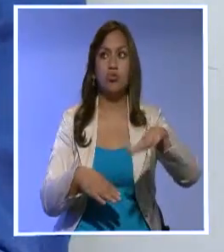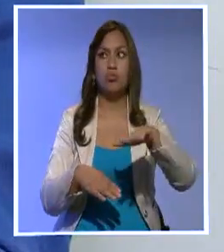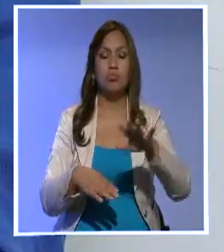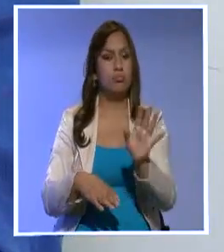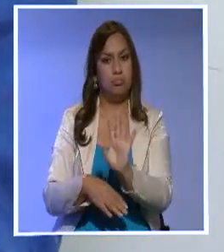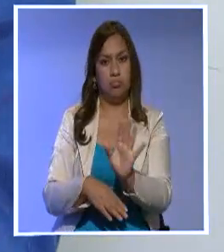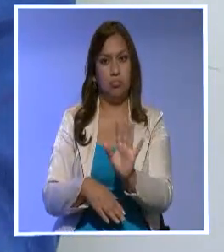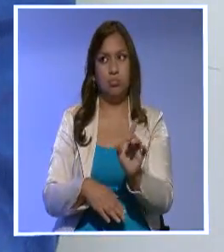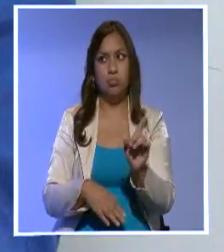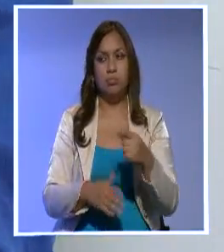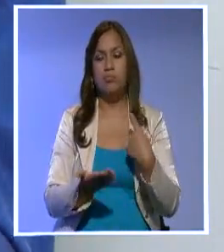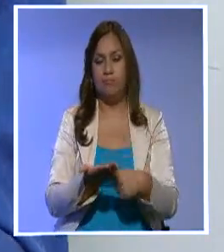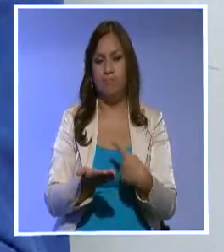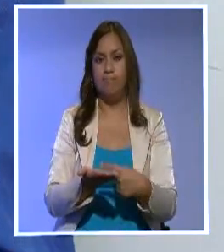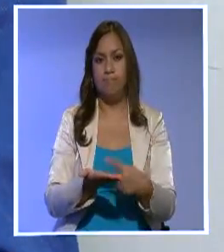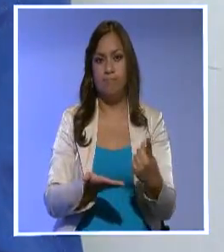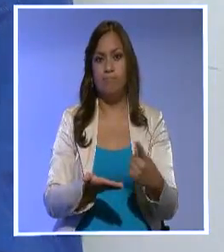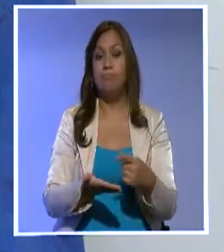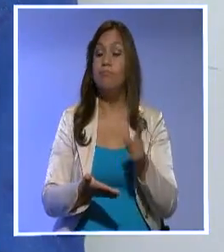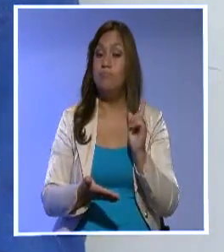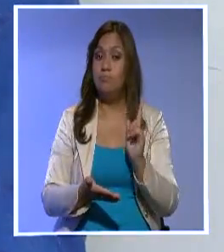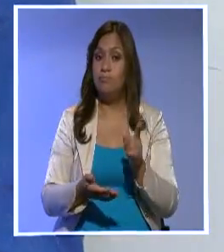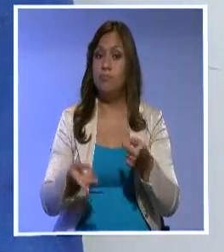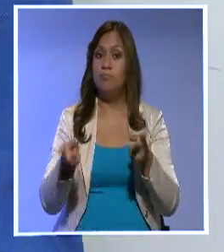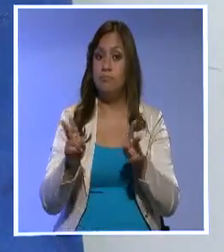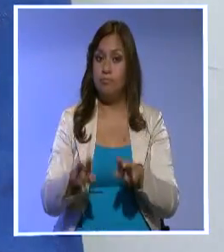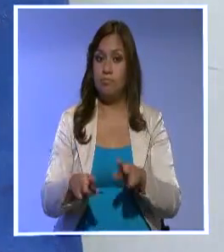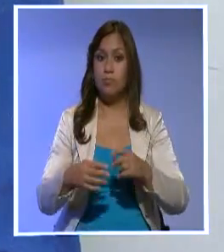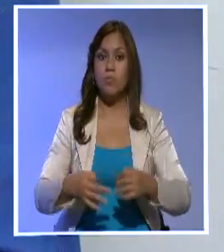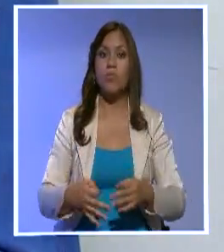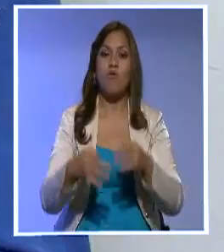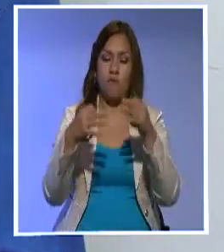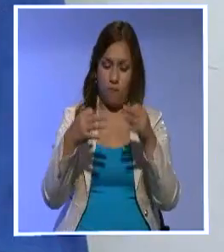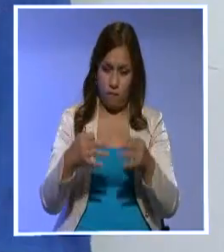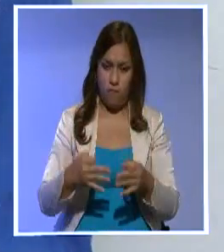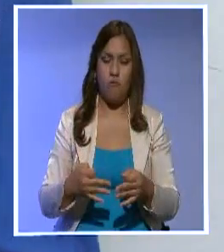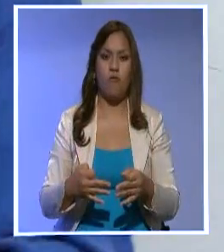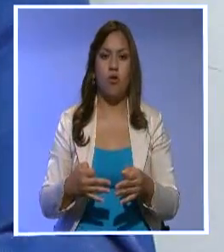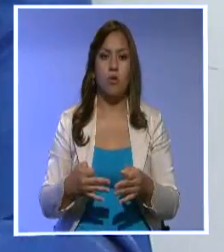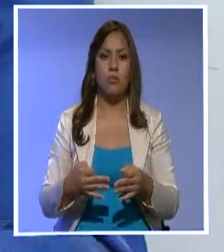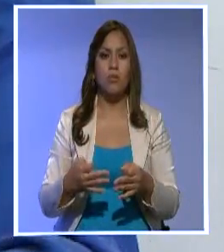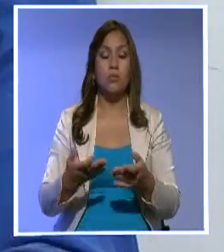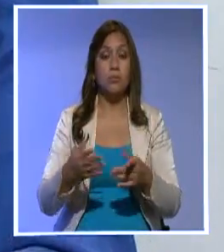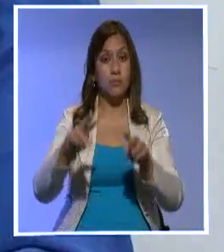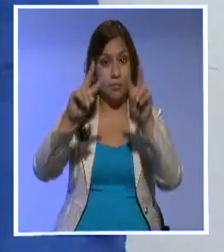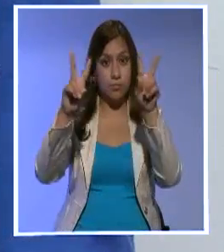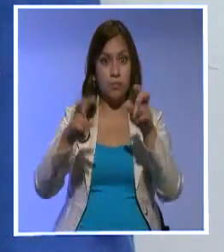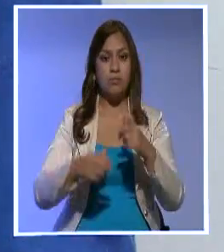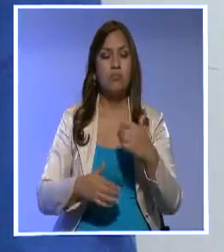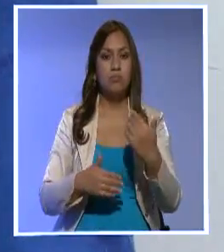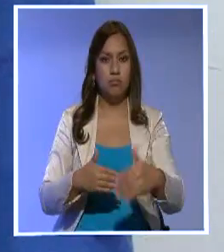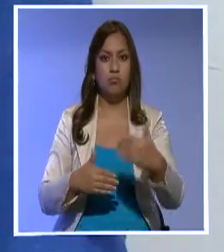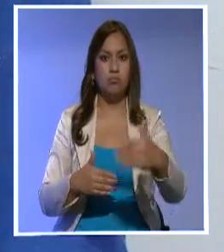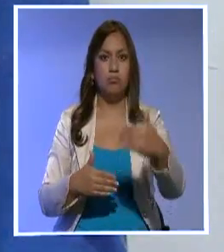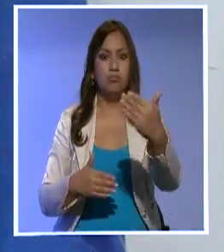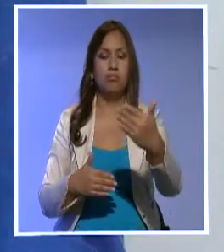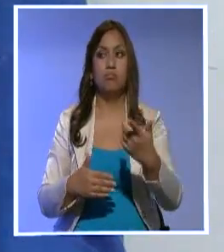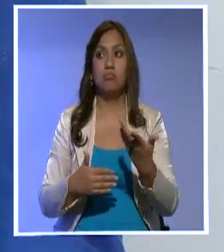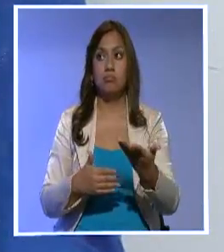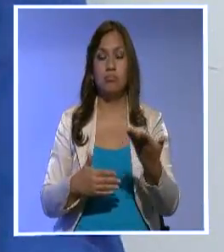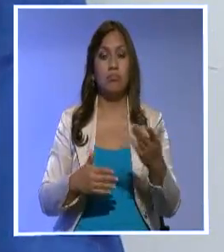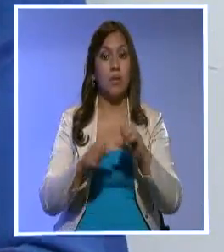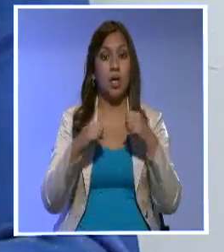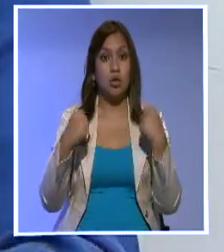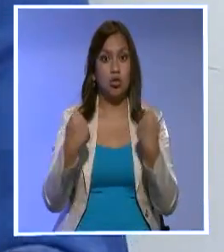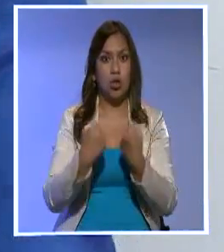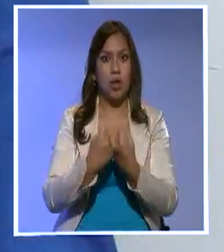ese es un asunto de debate también pero corresponde en lo formal sí también hablar sobre estos avances las contribuciones que hace la